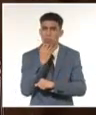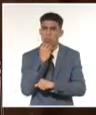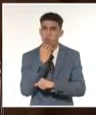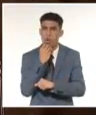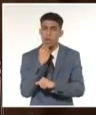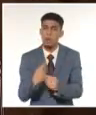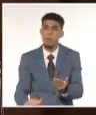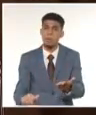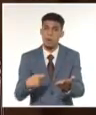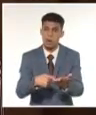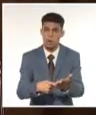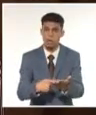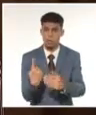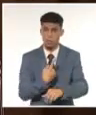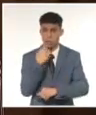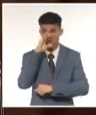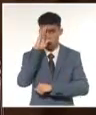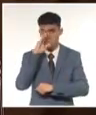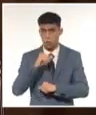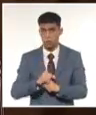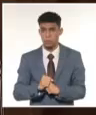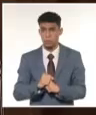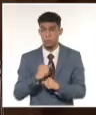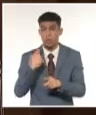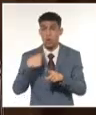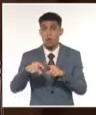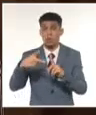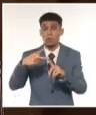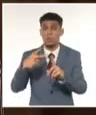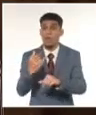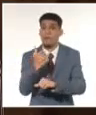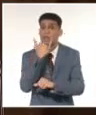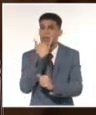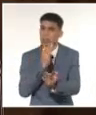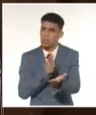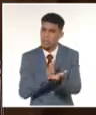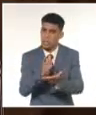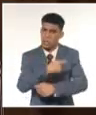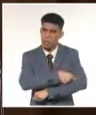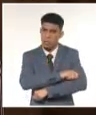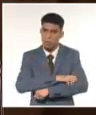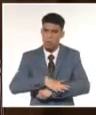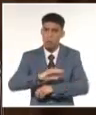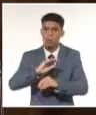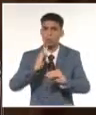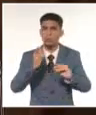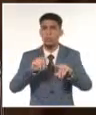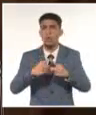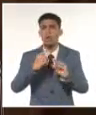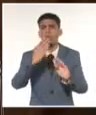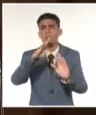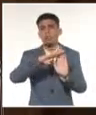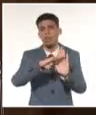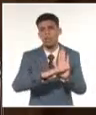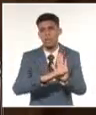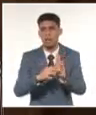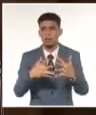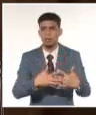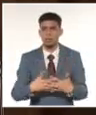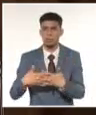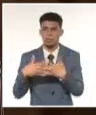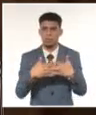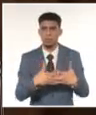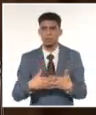pago. Hablamos de una afectación directa al pueblo por una medida del gobierno de Estados Unidos, algo que